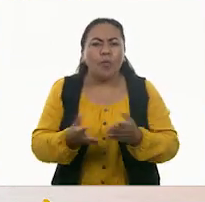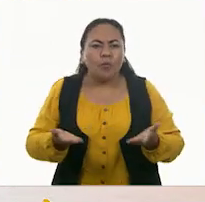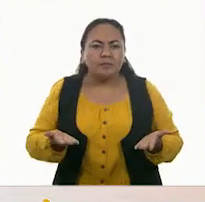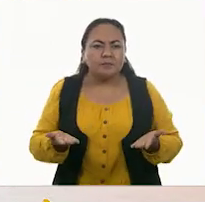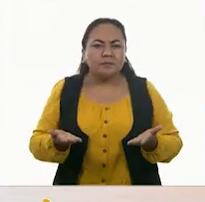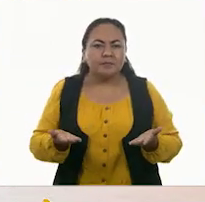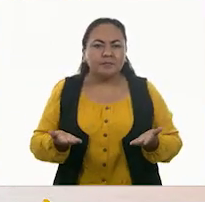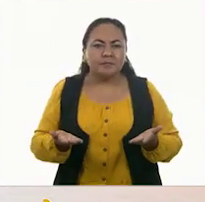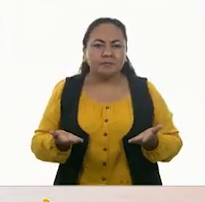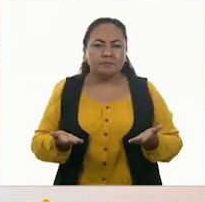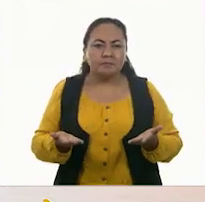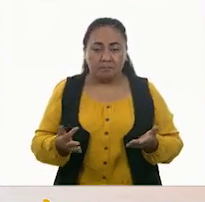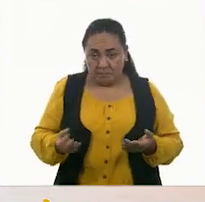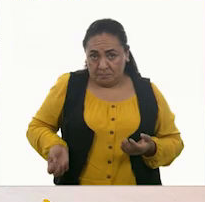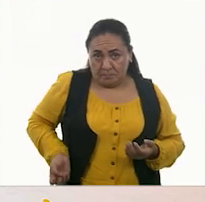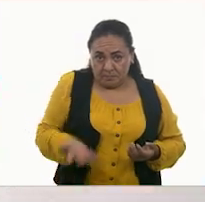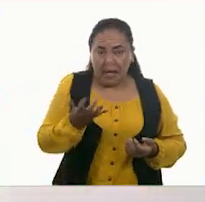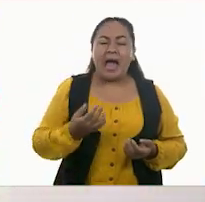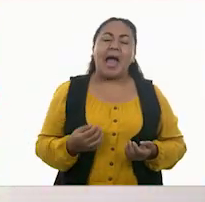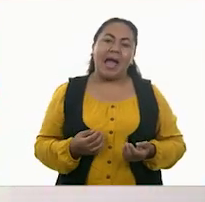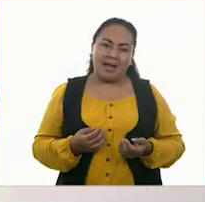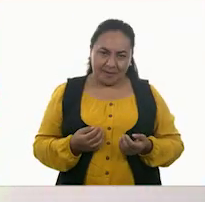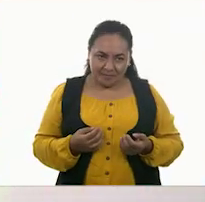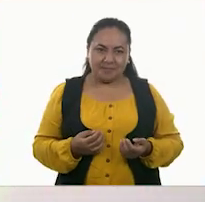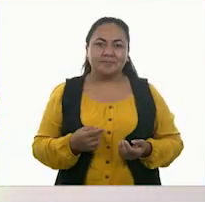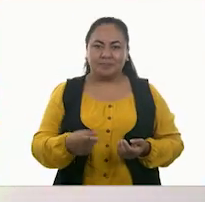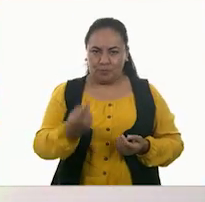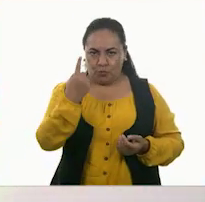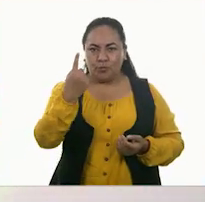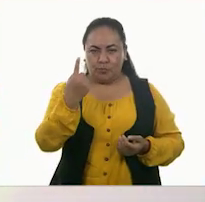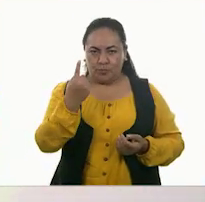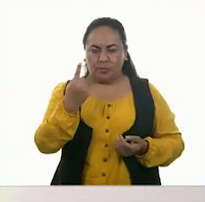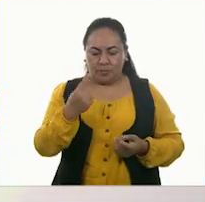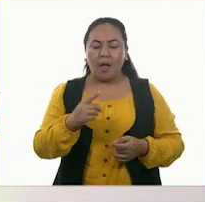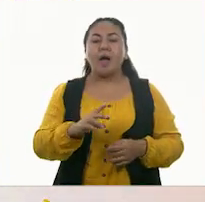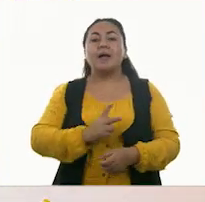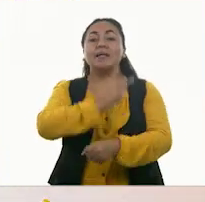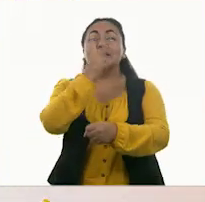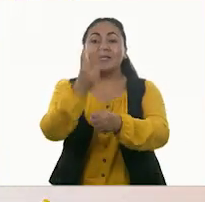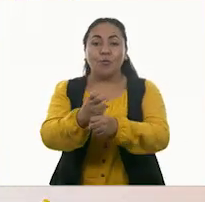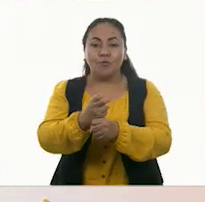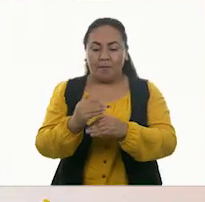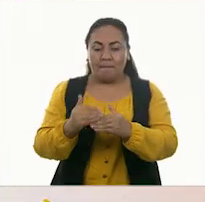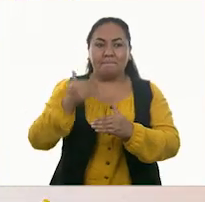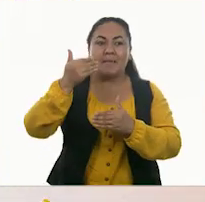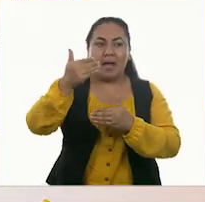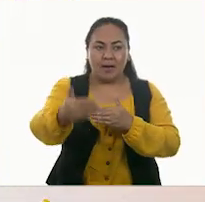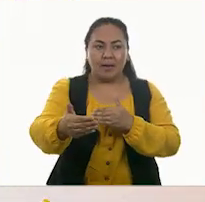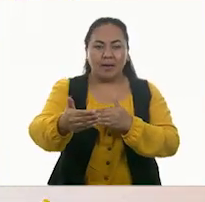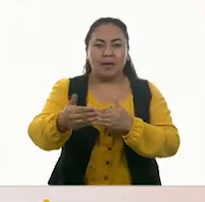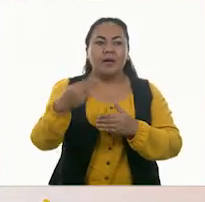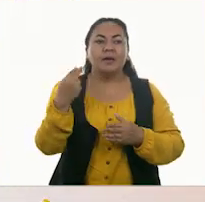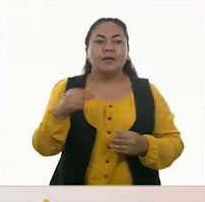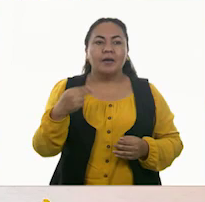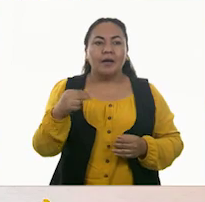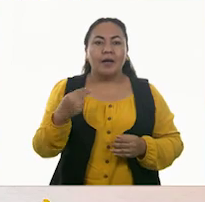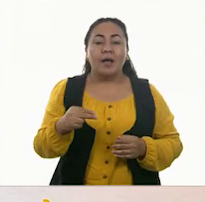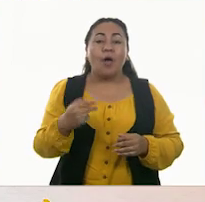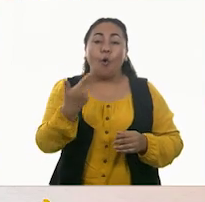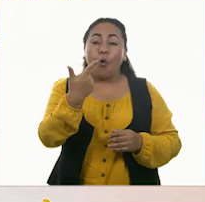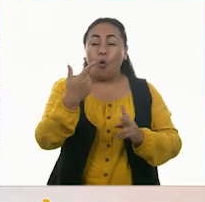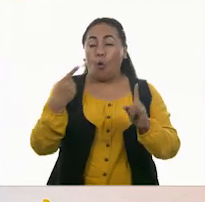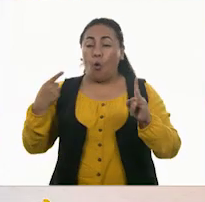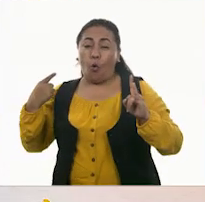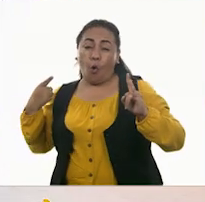sería rodar? ¿Así? Perfecto. Esa es la estación 1. Estación 2 se llama gol. ¡Gol!